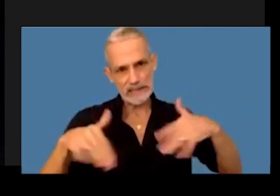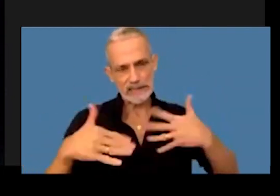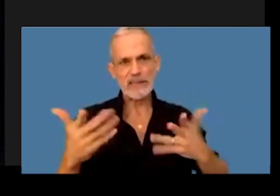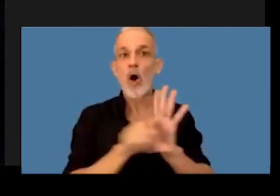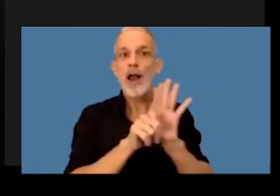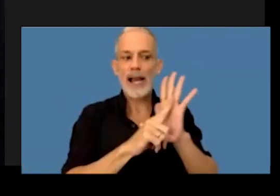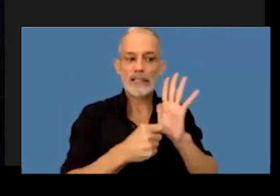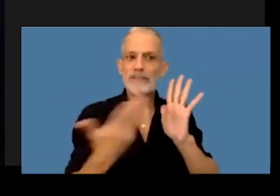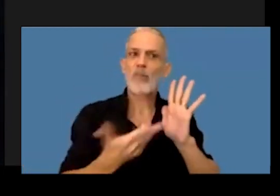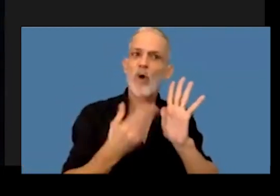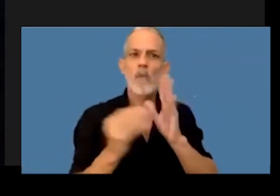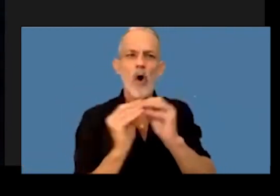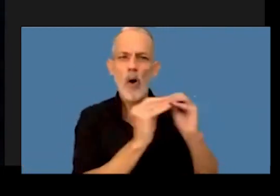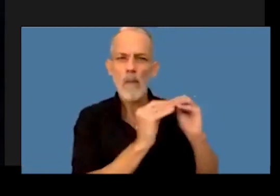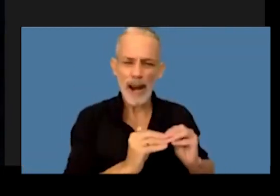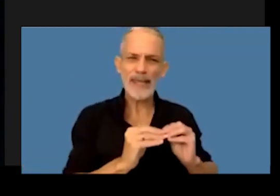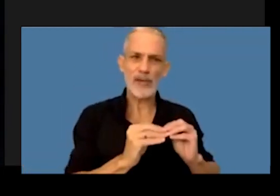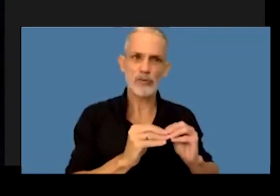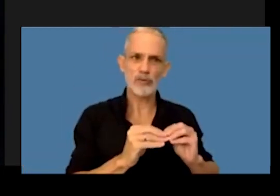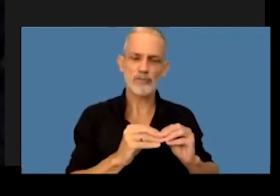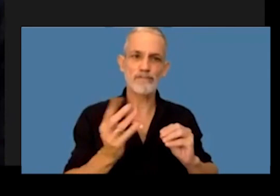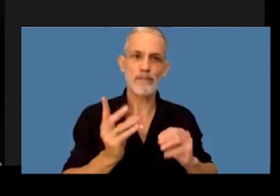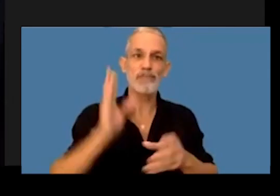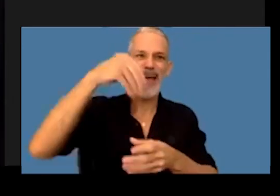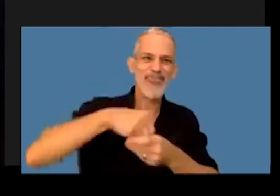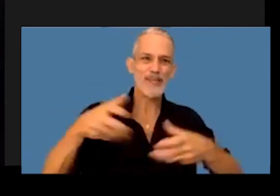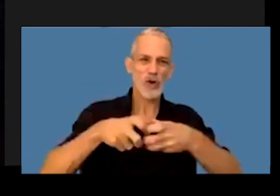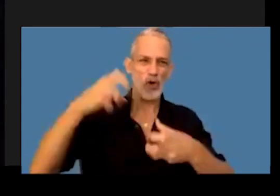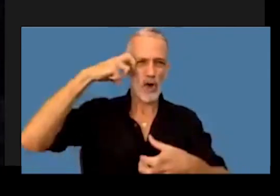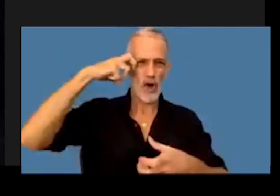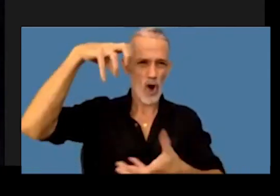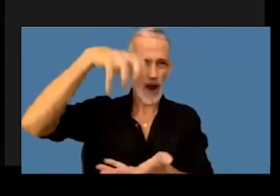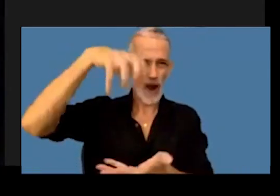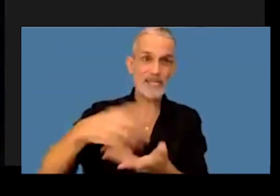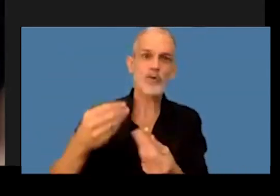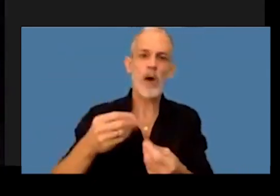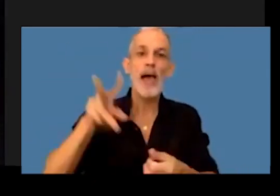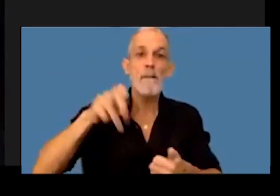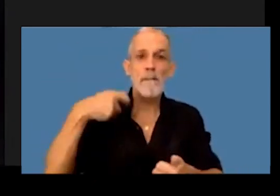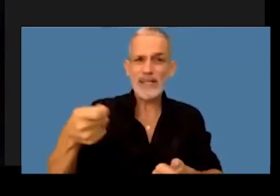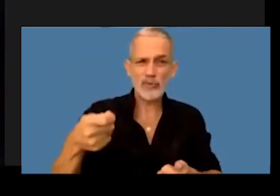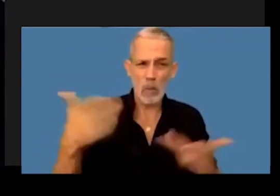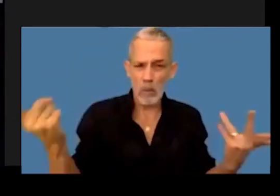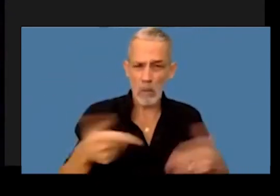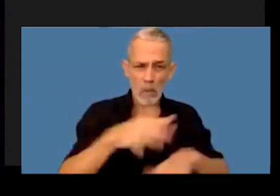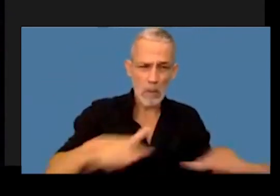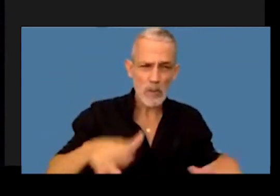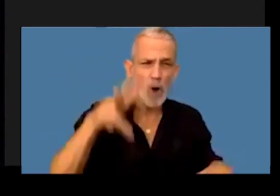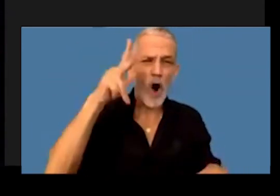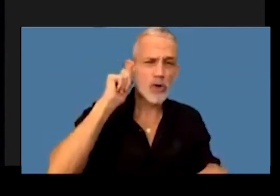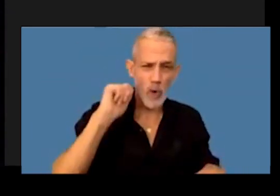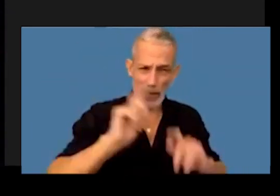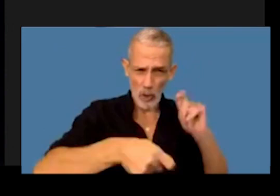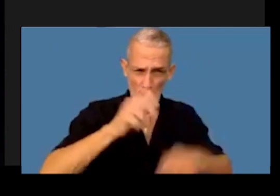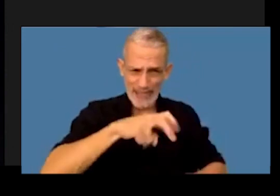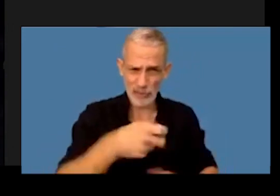los compañeros y compañeras que forman parte del Congreso, porque la pensión la reciben niños de, por ejemplo, 8 años, y es una pensión